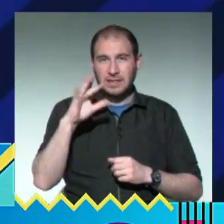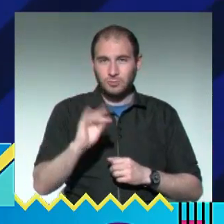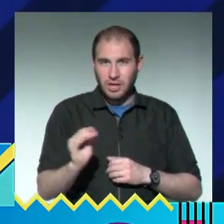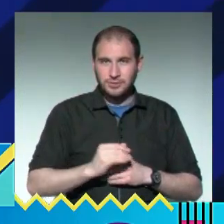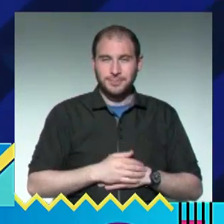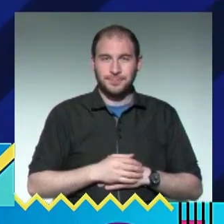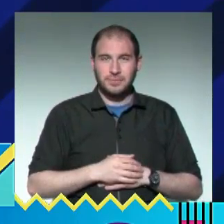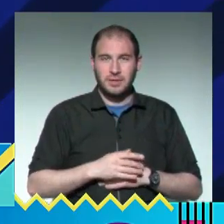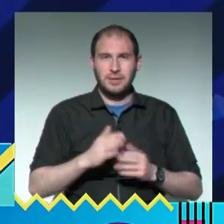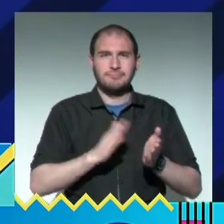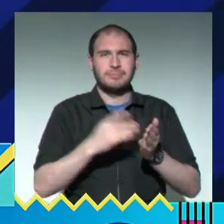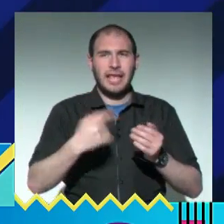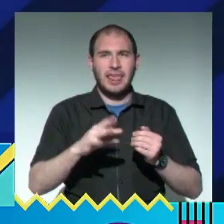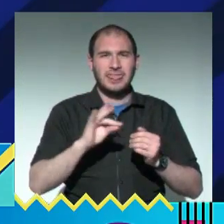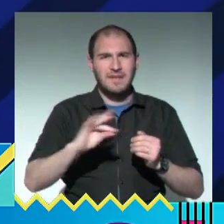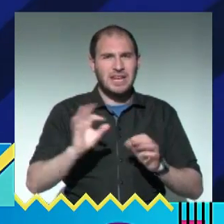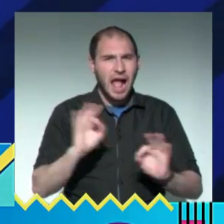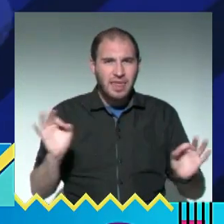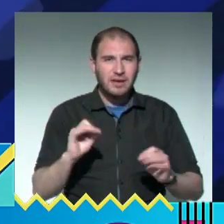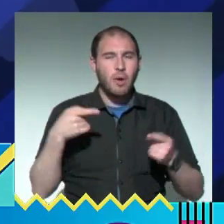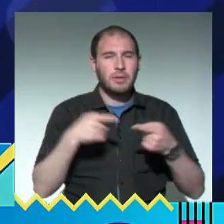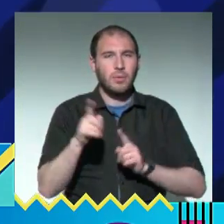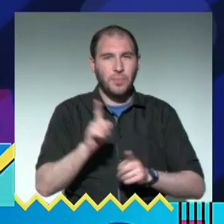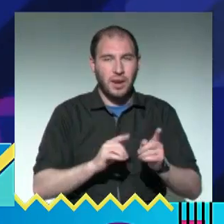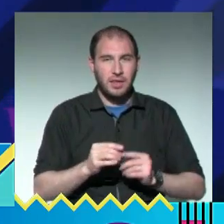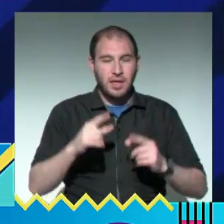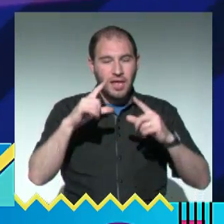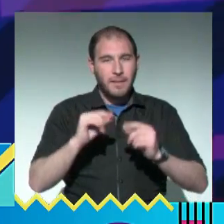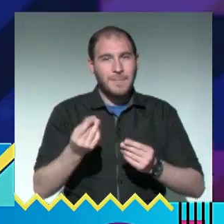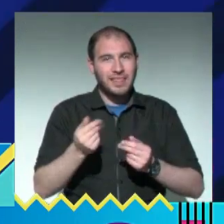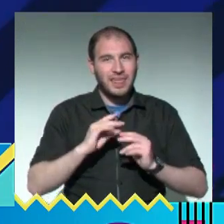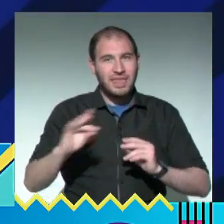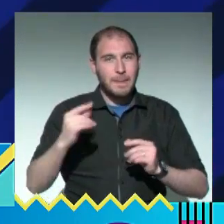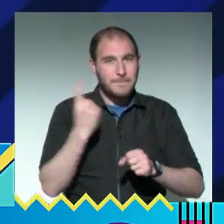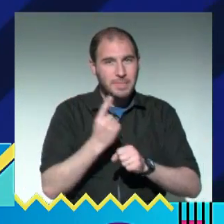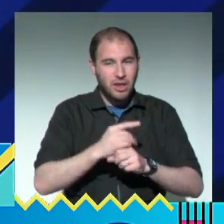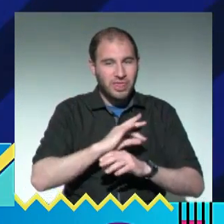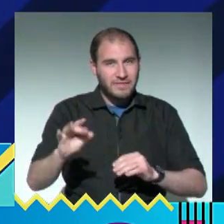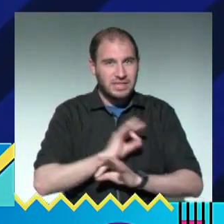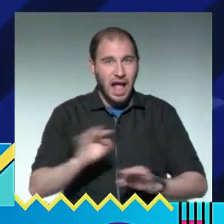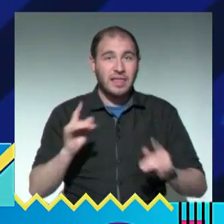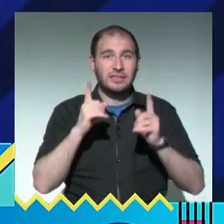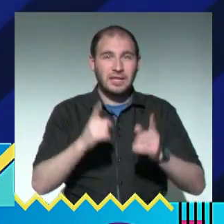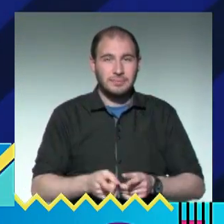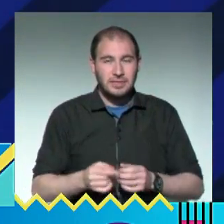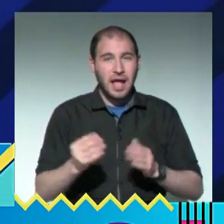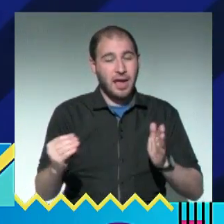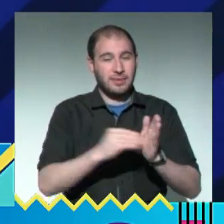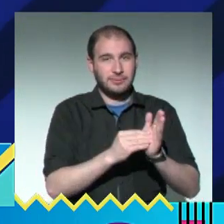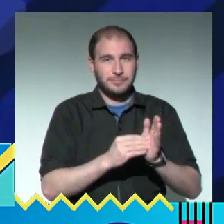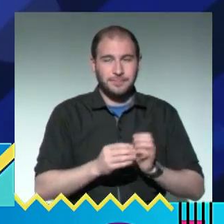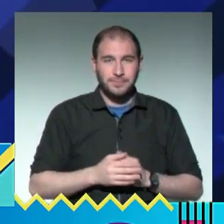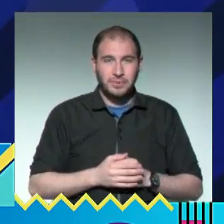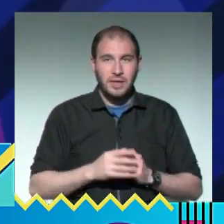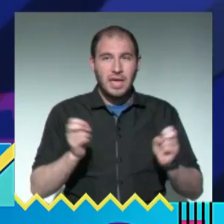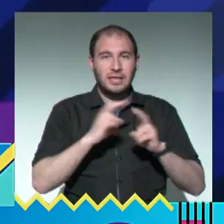Diputados. En concreto, el déficit cero lo que busca es reducir el déficit primario y también contempla